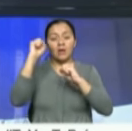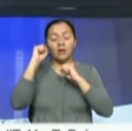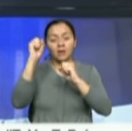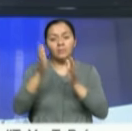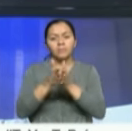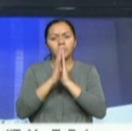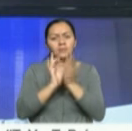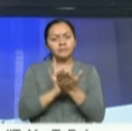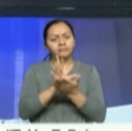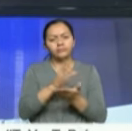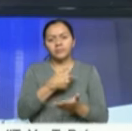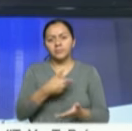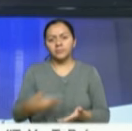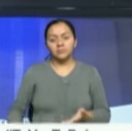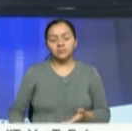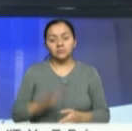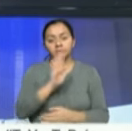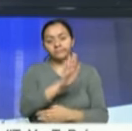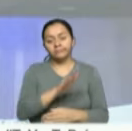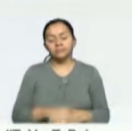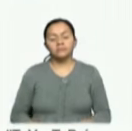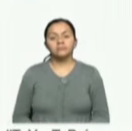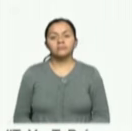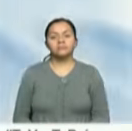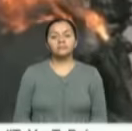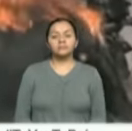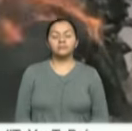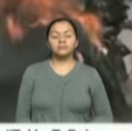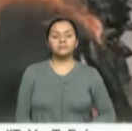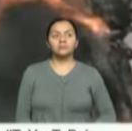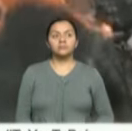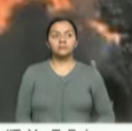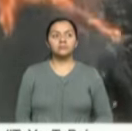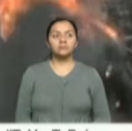la salida del presidente de este país.